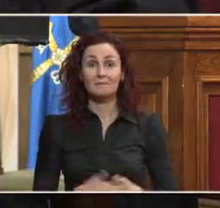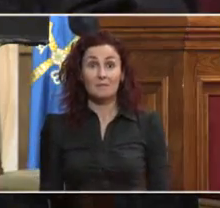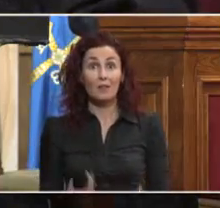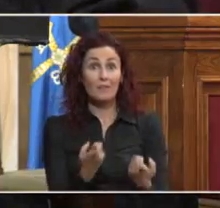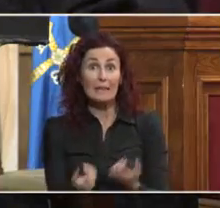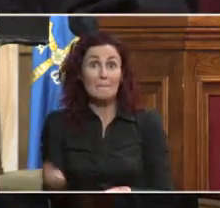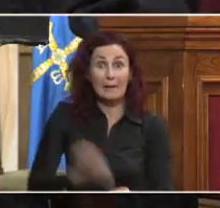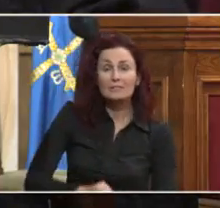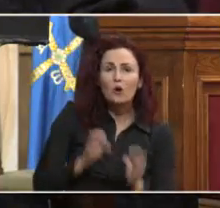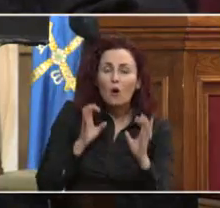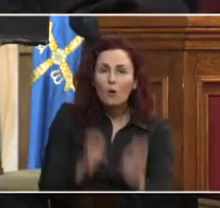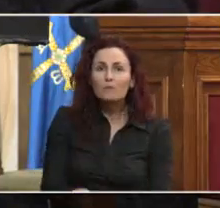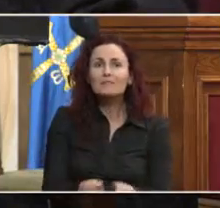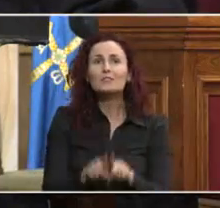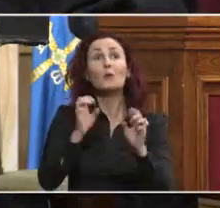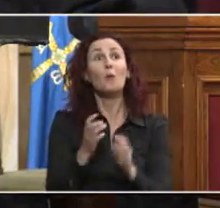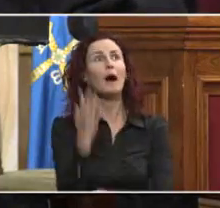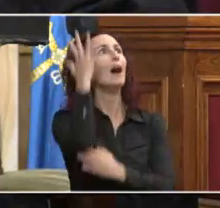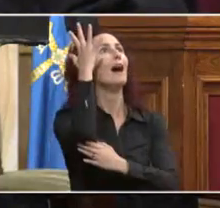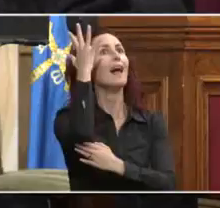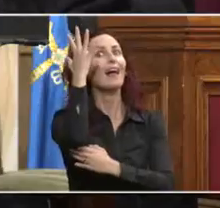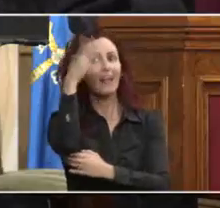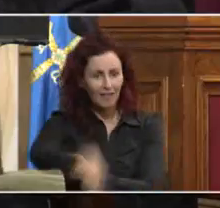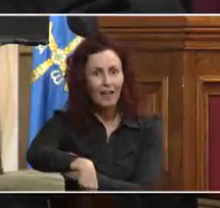Falta añadir, la colgó de un abedul.